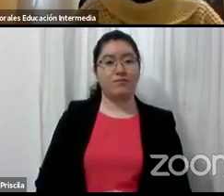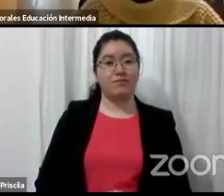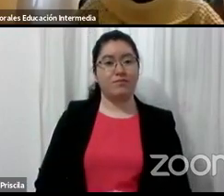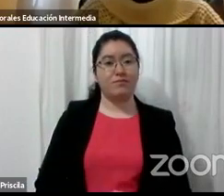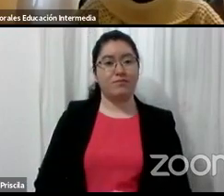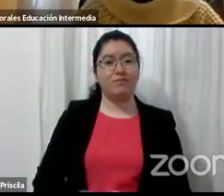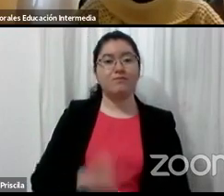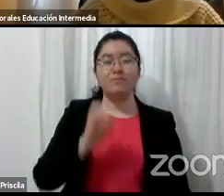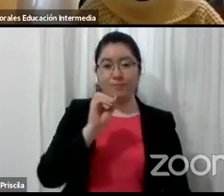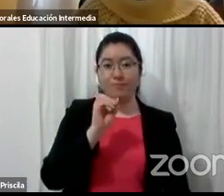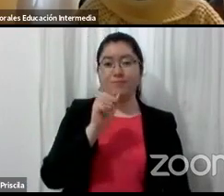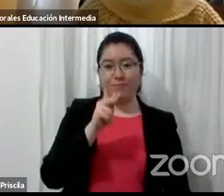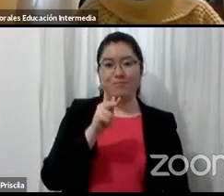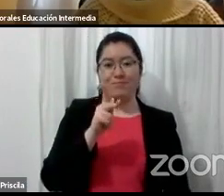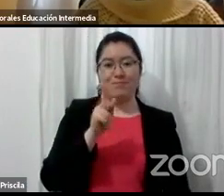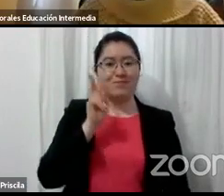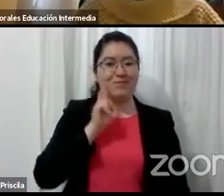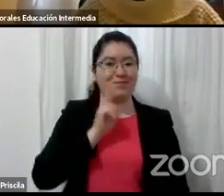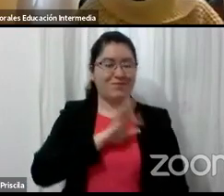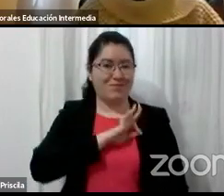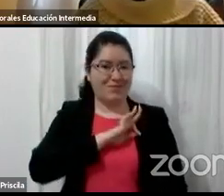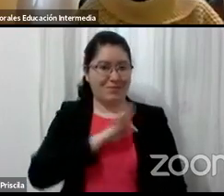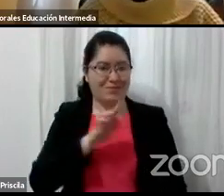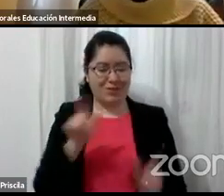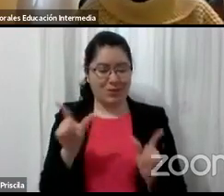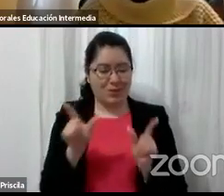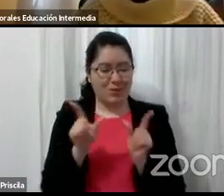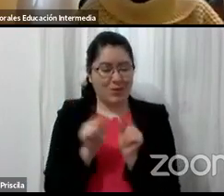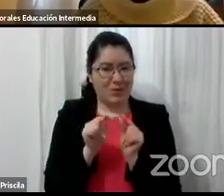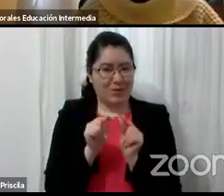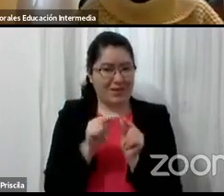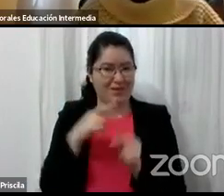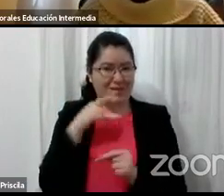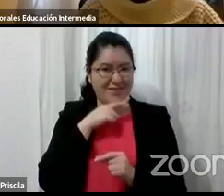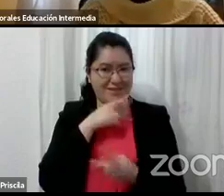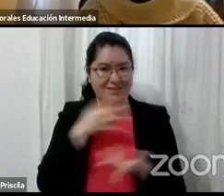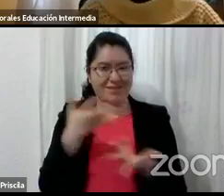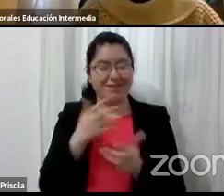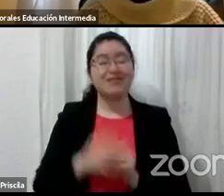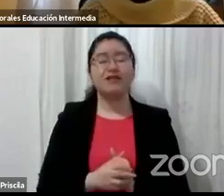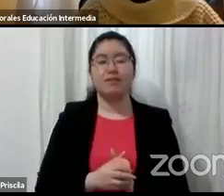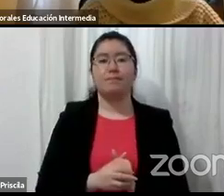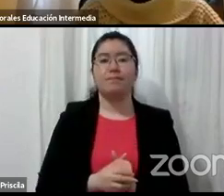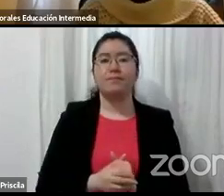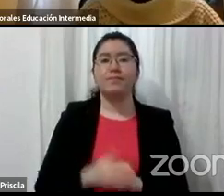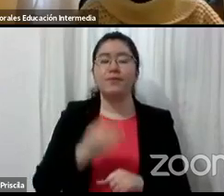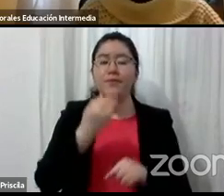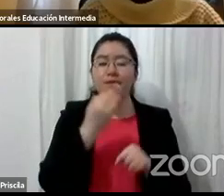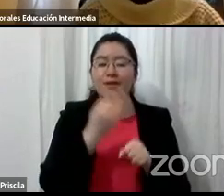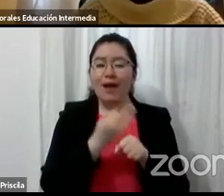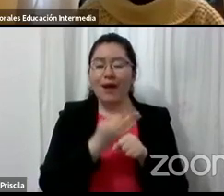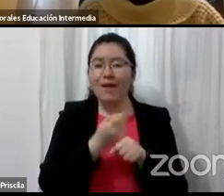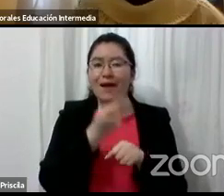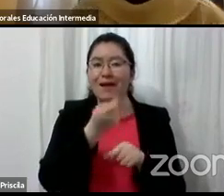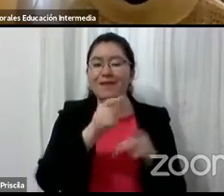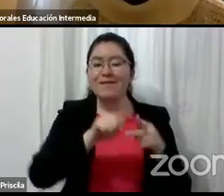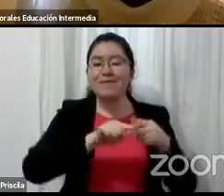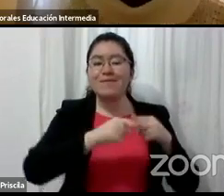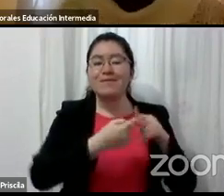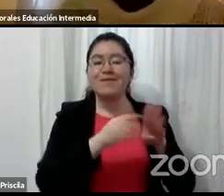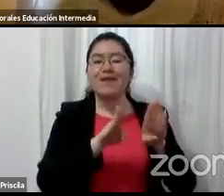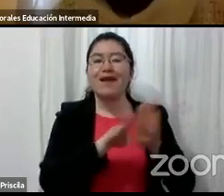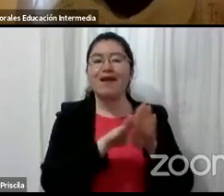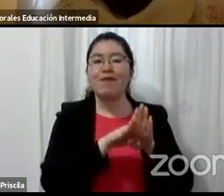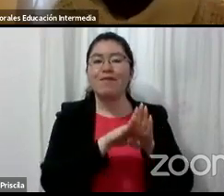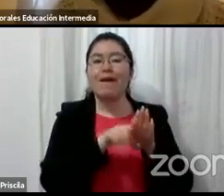Ok, trataré de hacerlo breve. Esta pregunta en realidad tiene que ver con los orígenes de COCOA, de